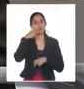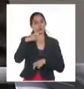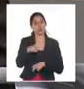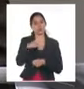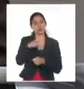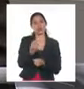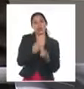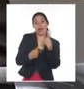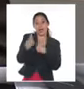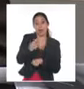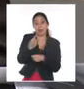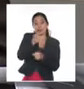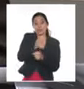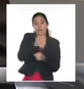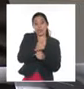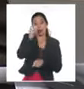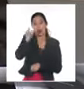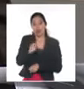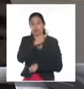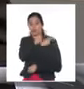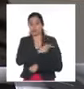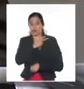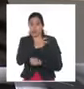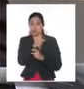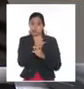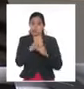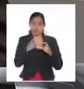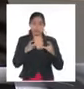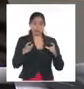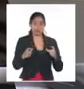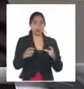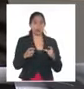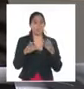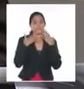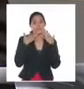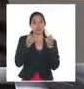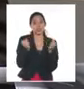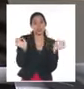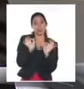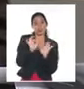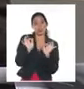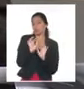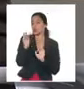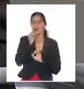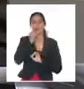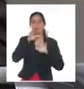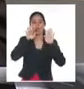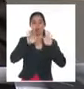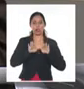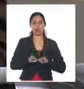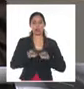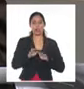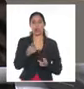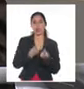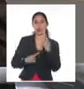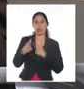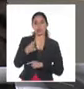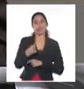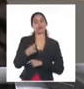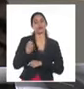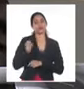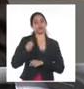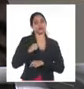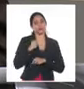ha jugado la inmensa mayoría, aunque también no habrá tregua contra algunas indisciplinas y comportamientos